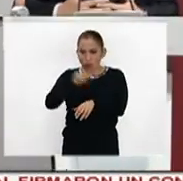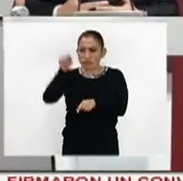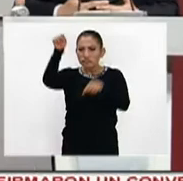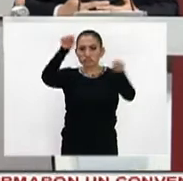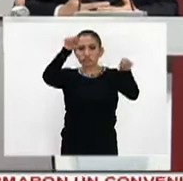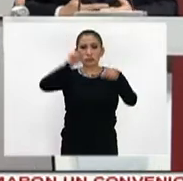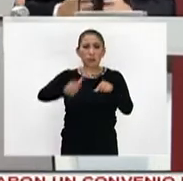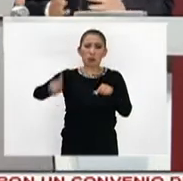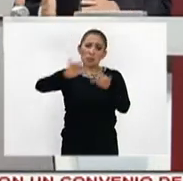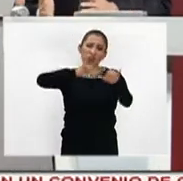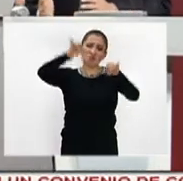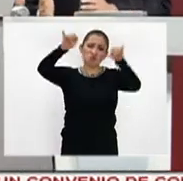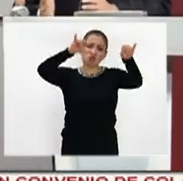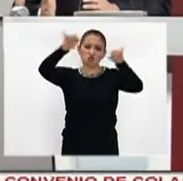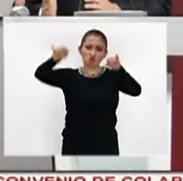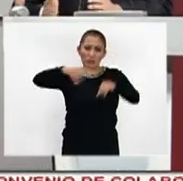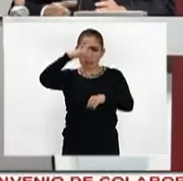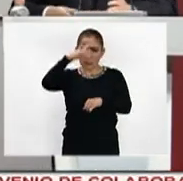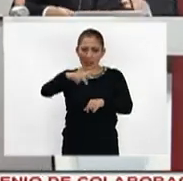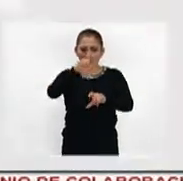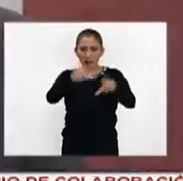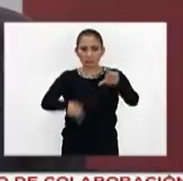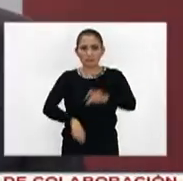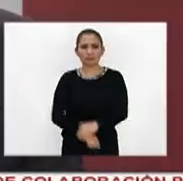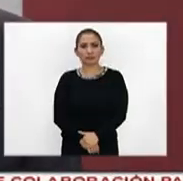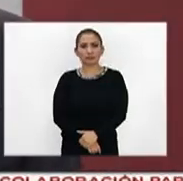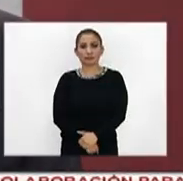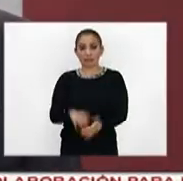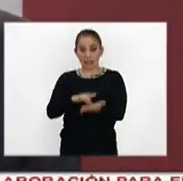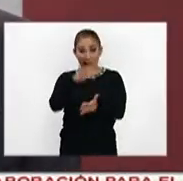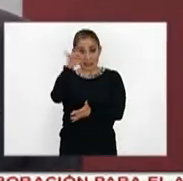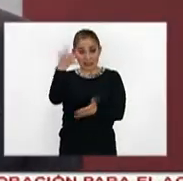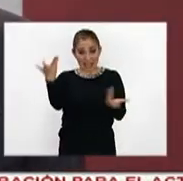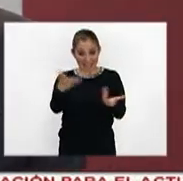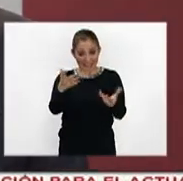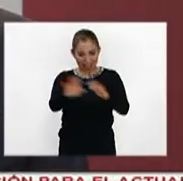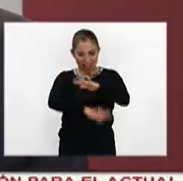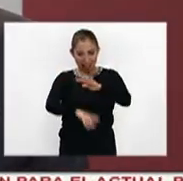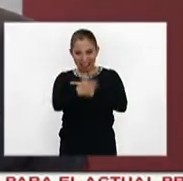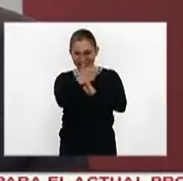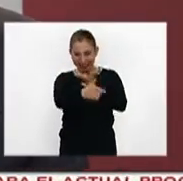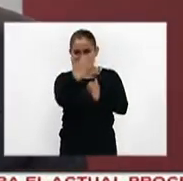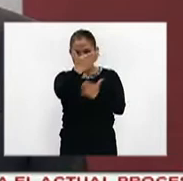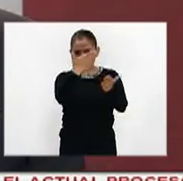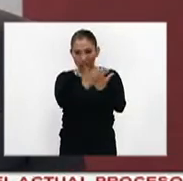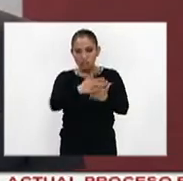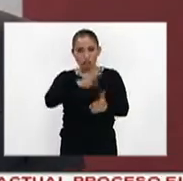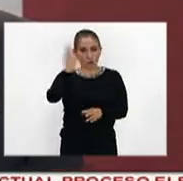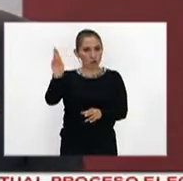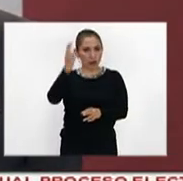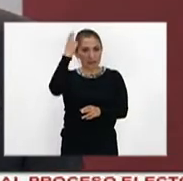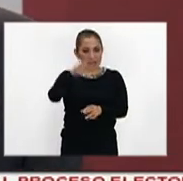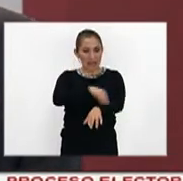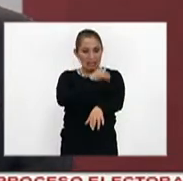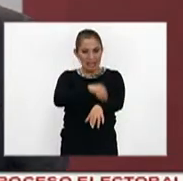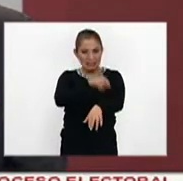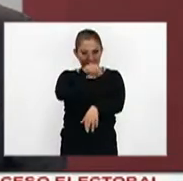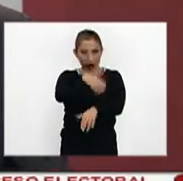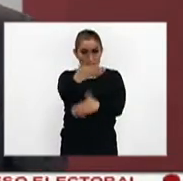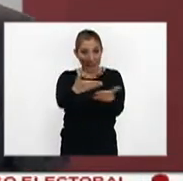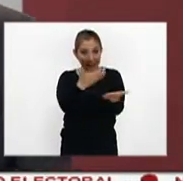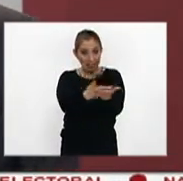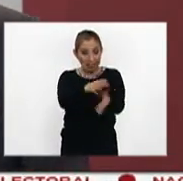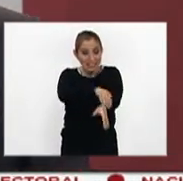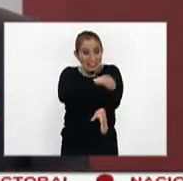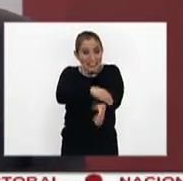energía a la población más vulnerable y alejada del país. Gracias a la creación del Fondo del Servicio Universal Eléctrico, el servicio